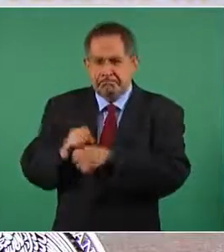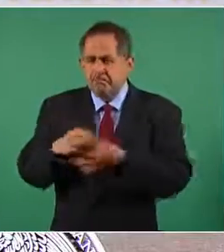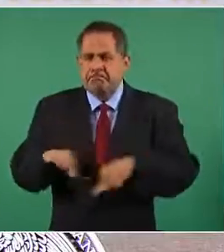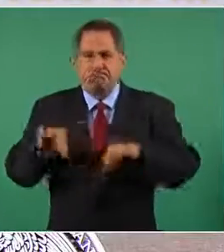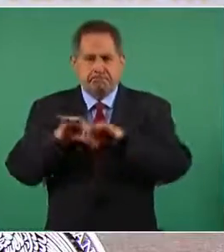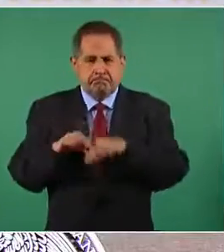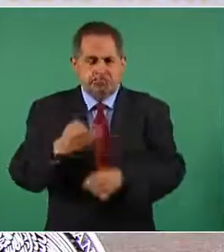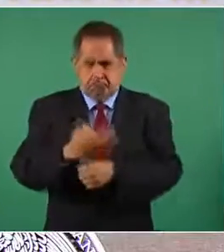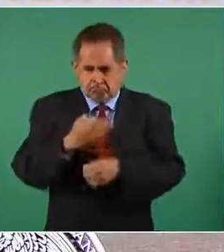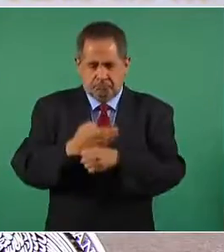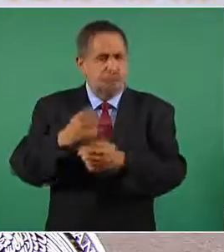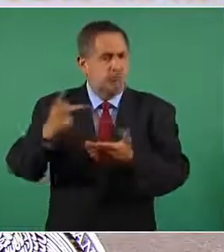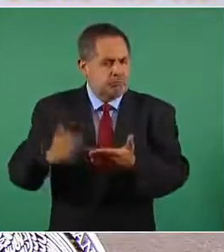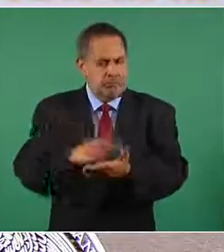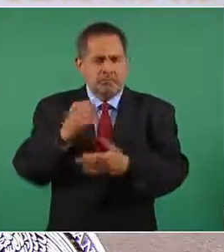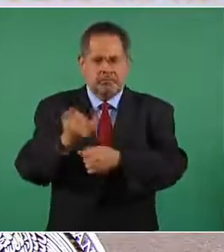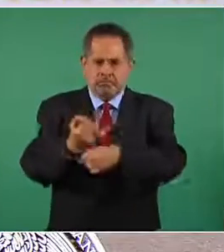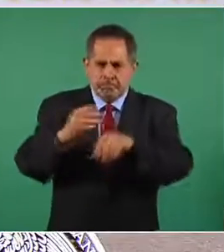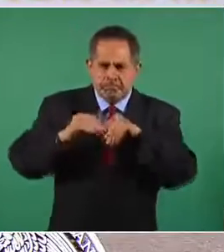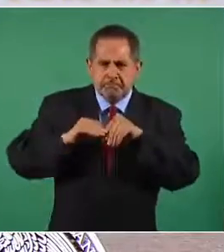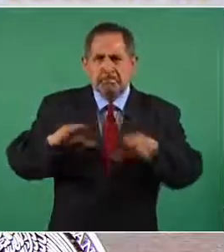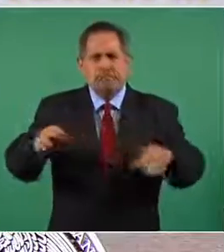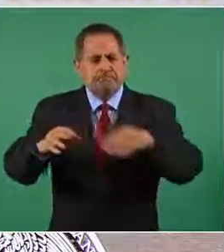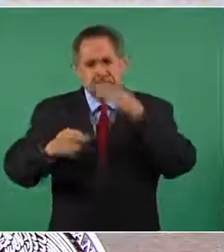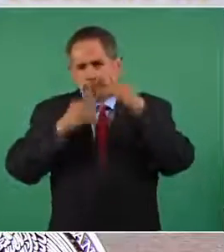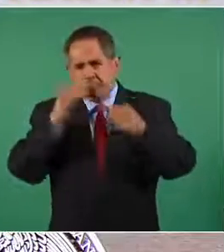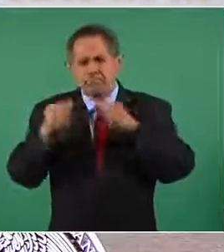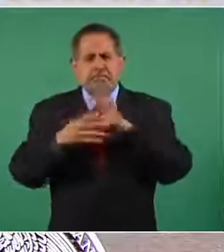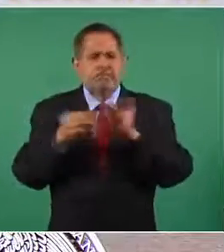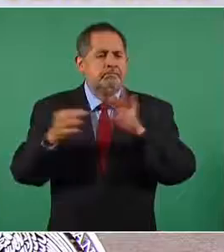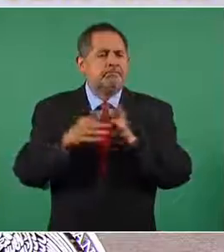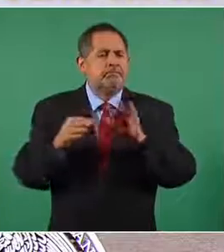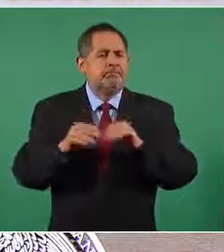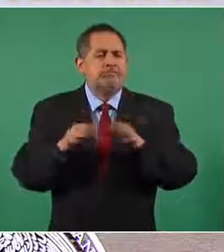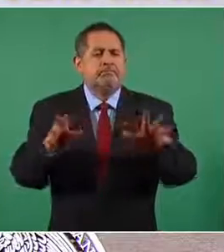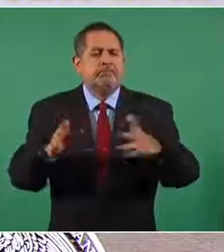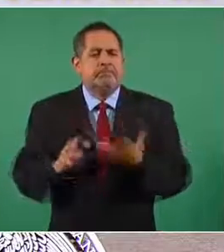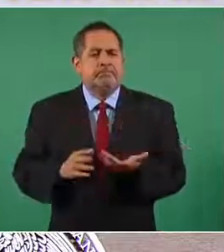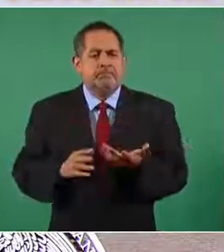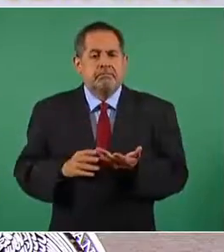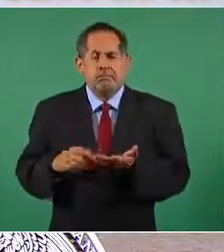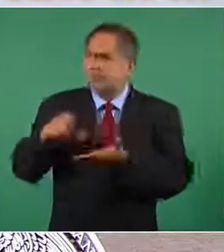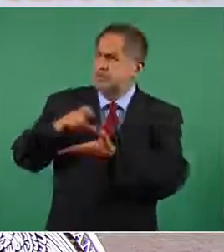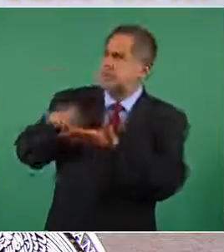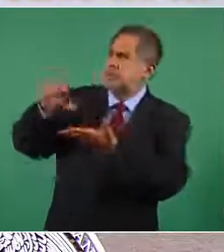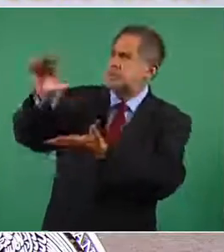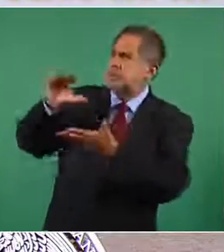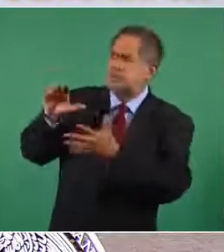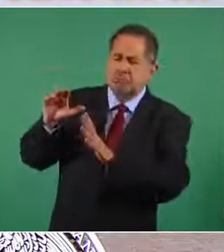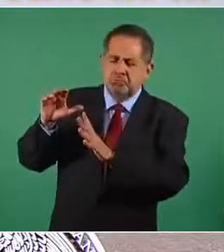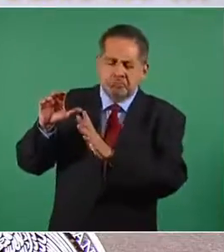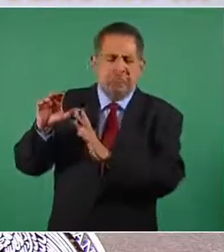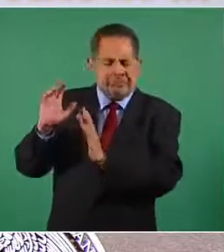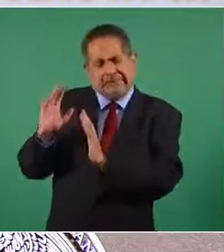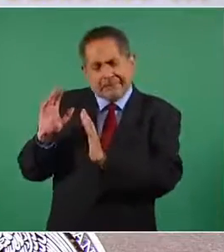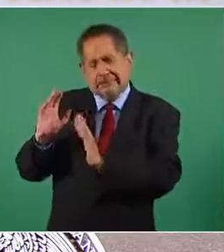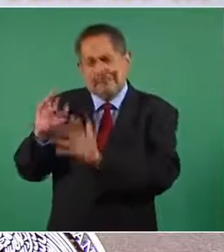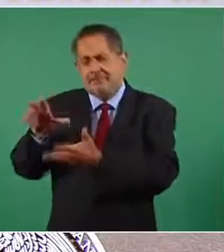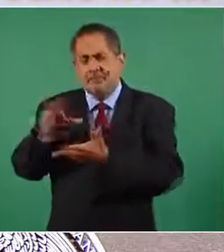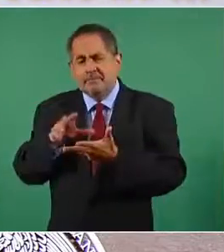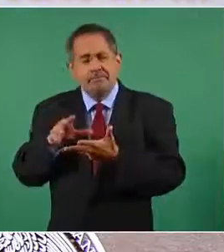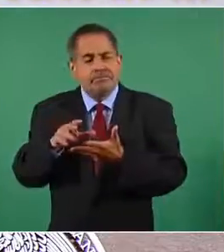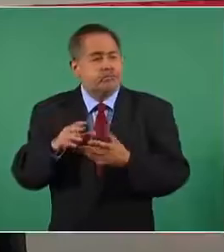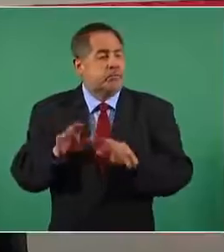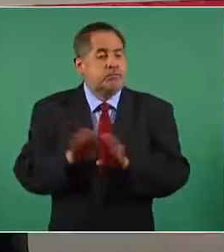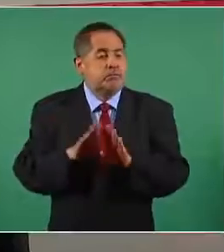hoy seguimos informando los avances en la, no tanto en la adquisición, sino en